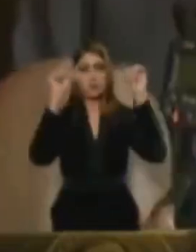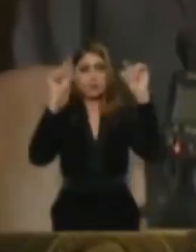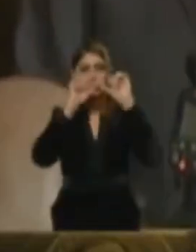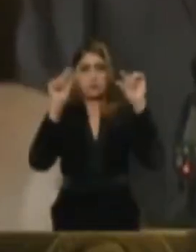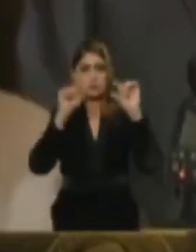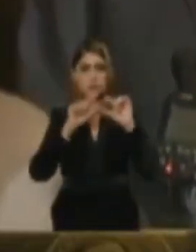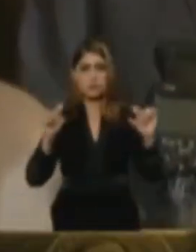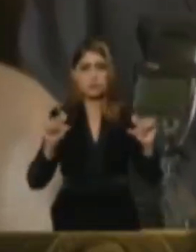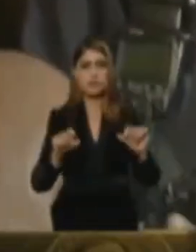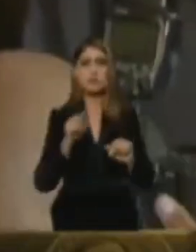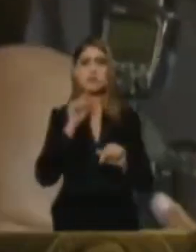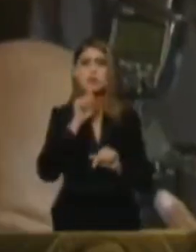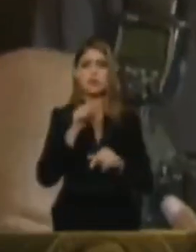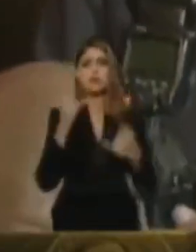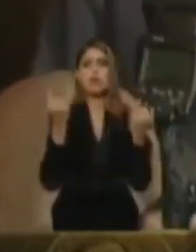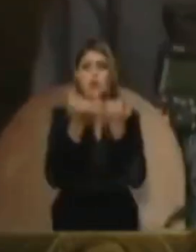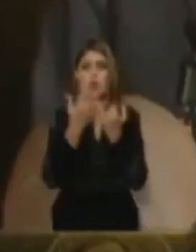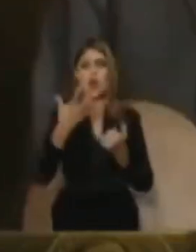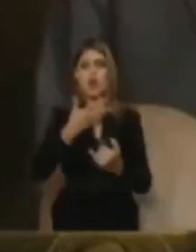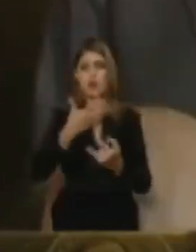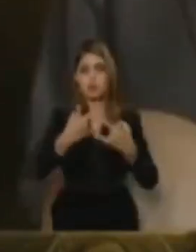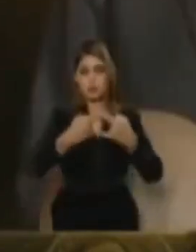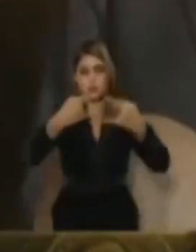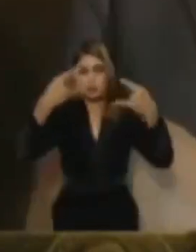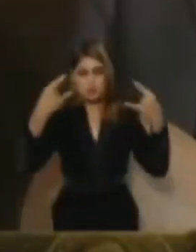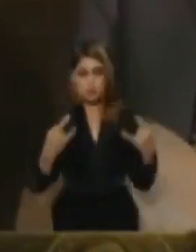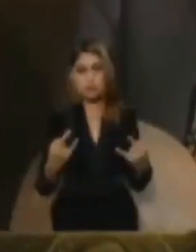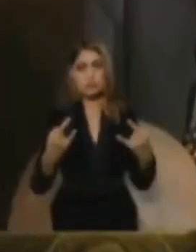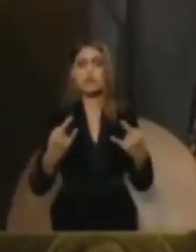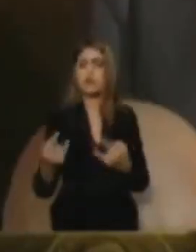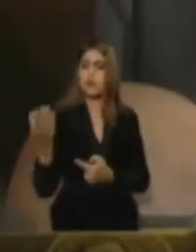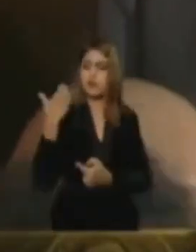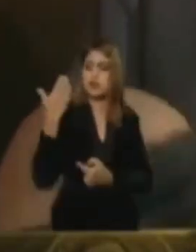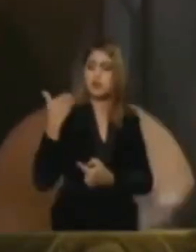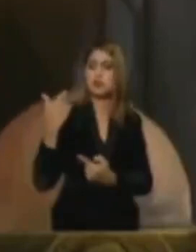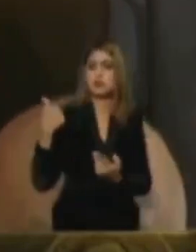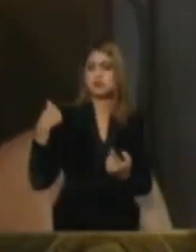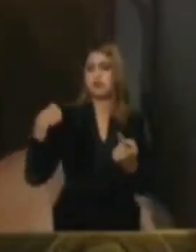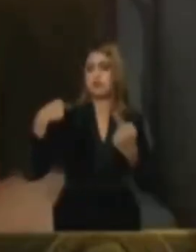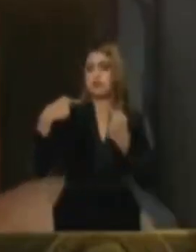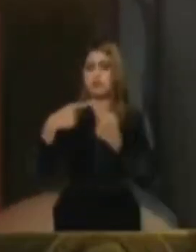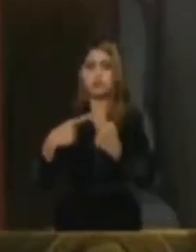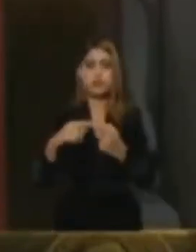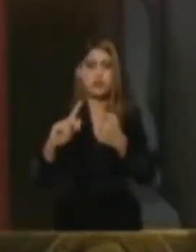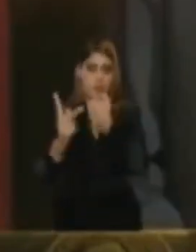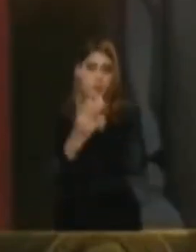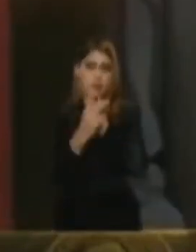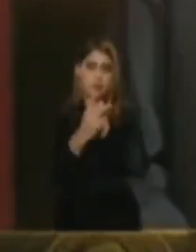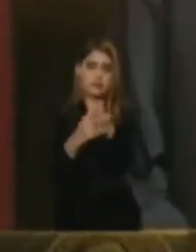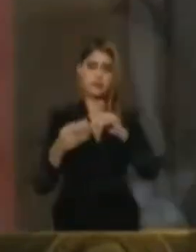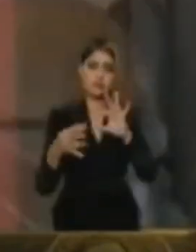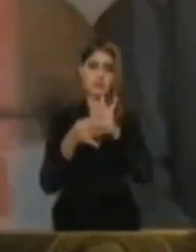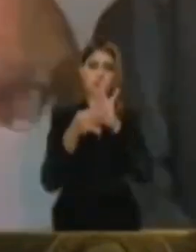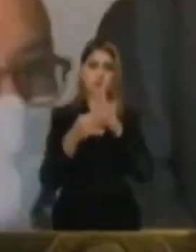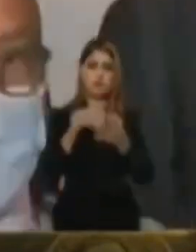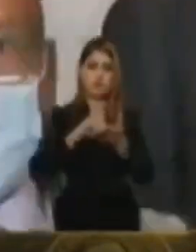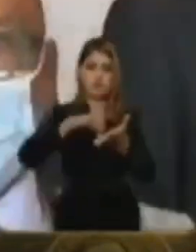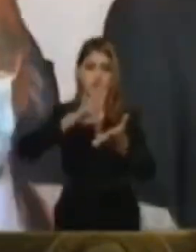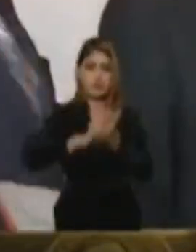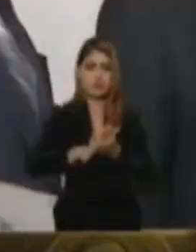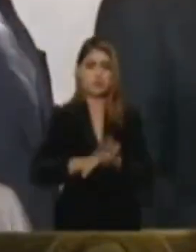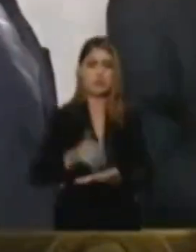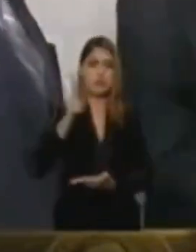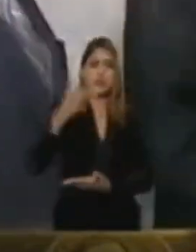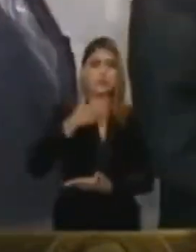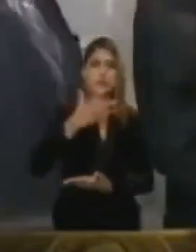en donde está también la historia reciente de nuestro país. En diversos ámbitos ahí se encuentra reflejada